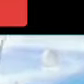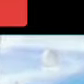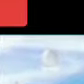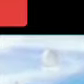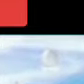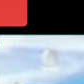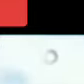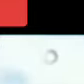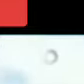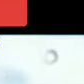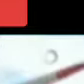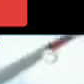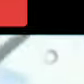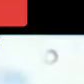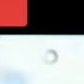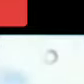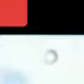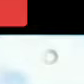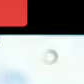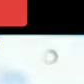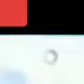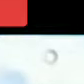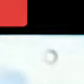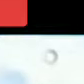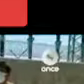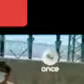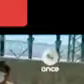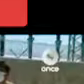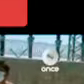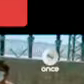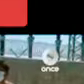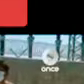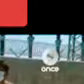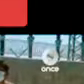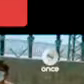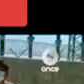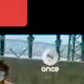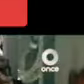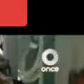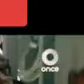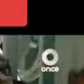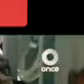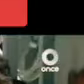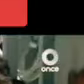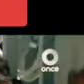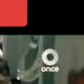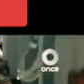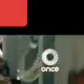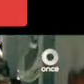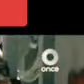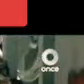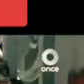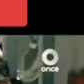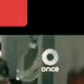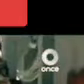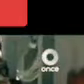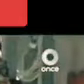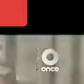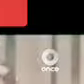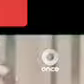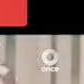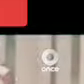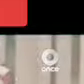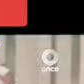del viento van en su inmensa mayoría a las empresas. Los arrendatarios se llevan la peor parte y temen perder